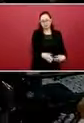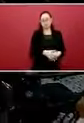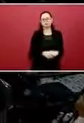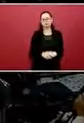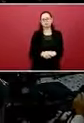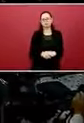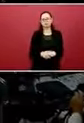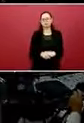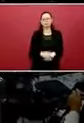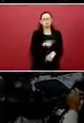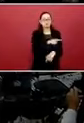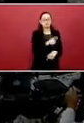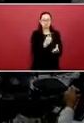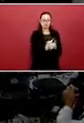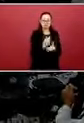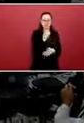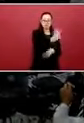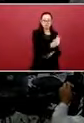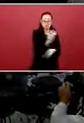lo que les corresponde,